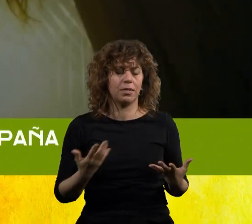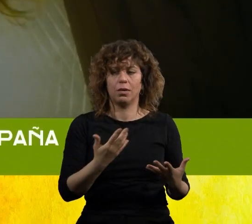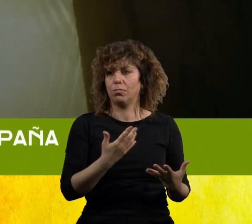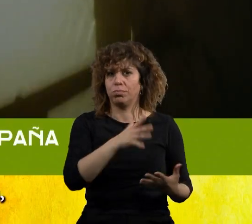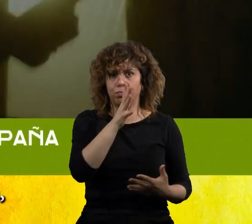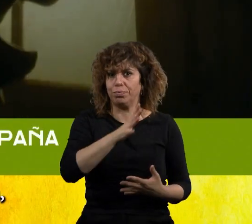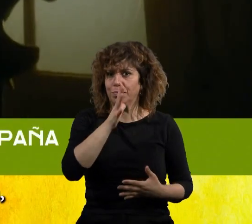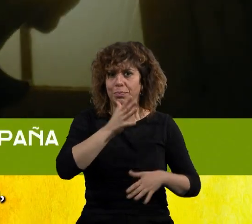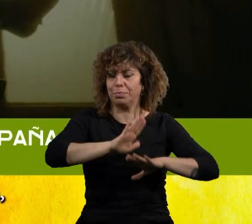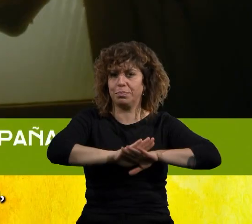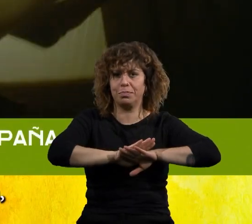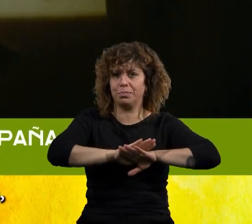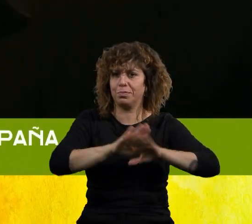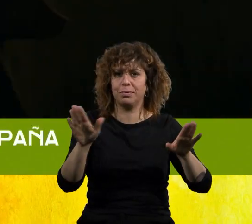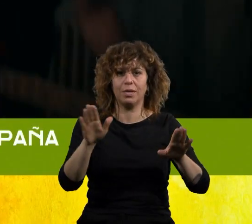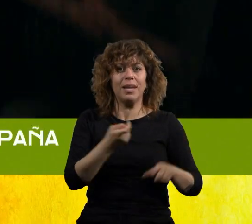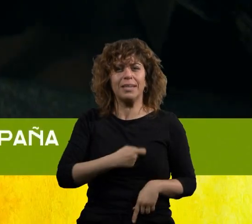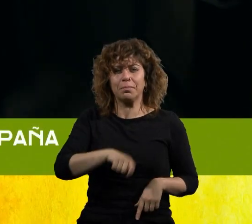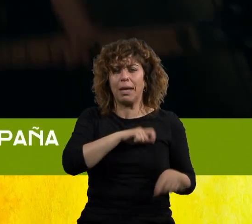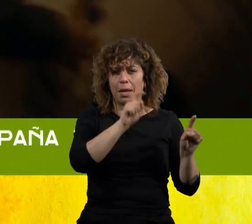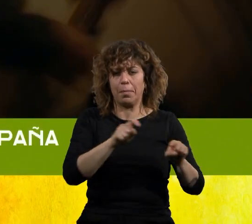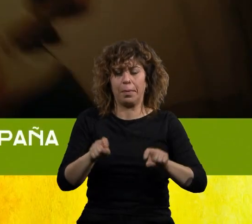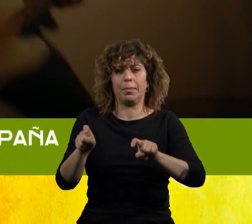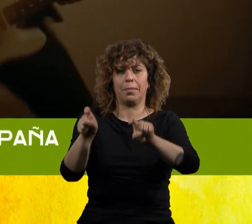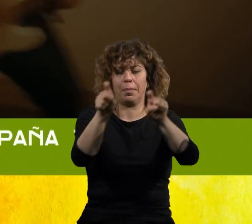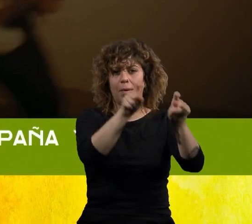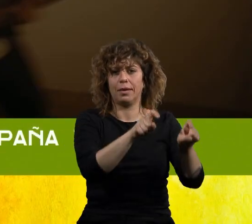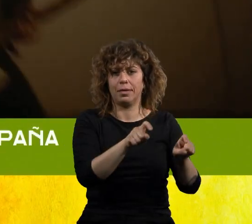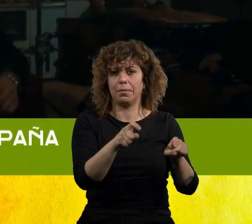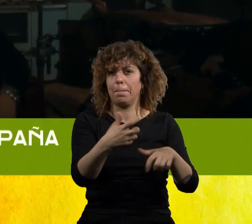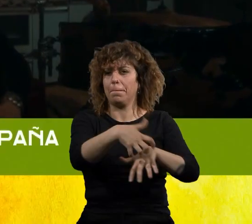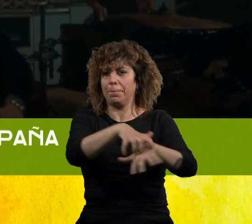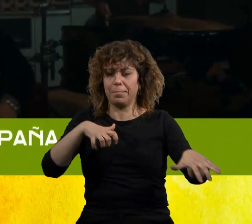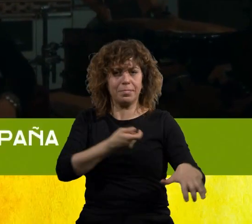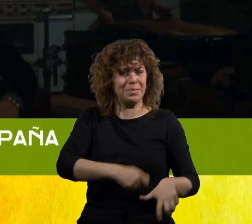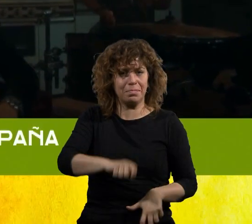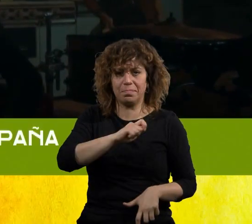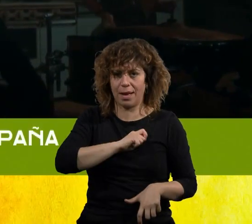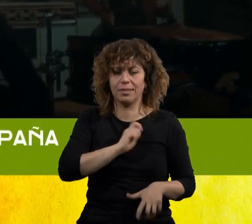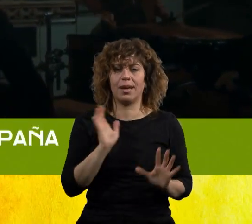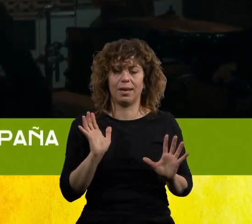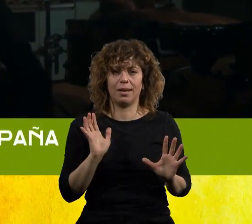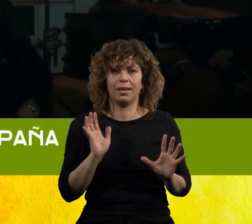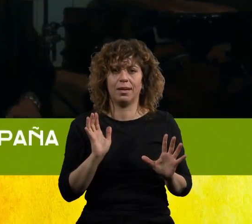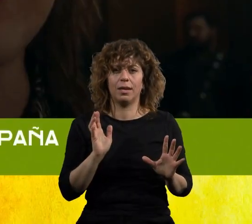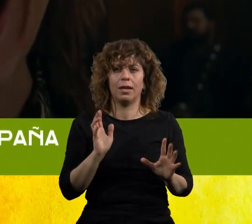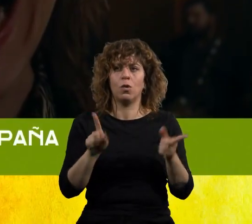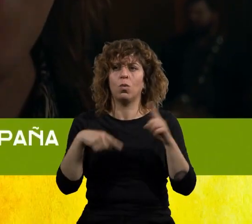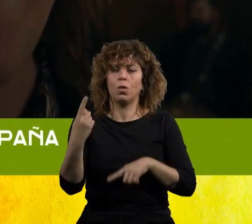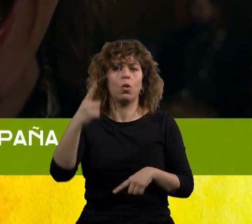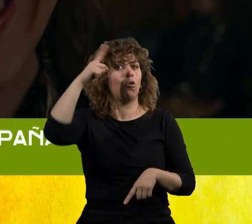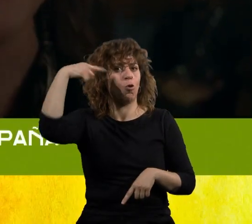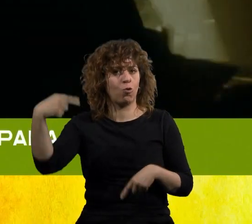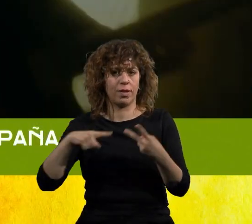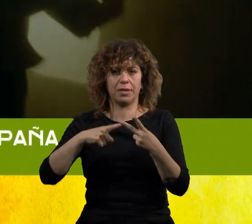espectacular. Rondamos la verdad que por toda España, por muchos sitios de España, la mayoría de España por decirlo, y luego hicimos Londres y